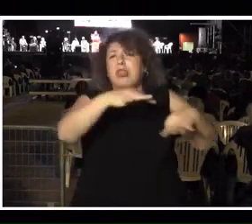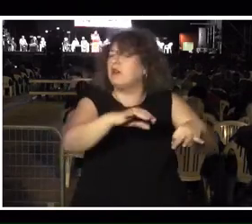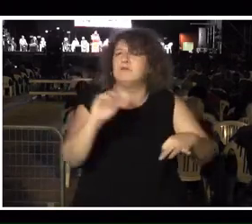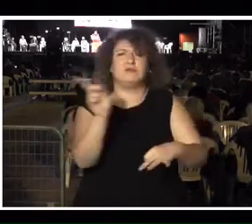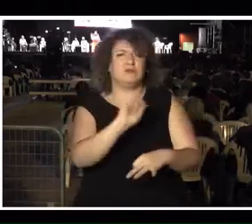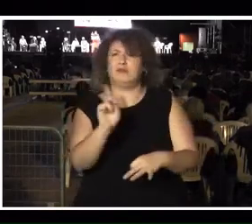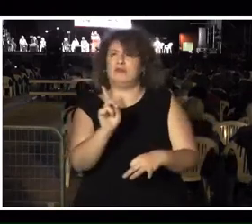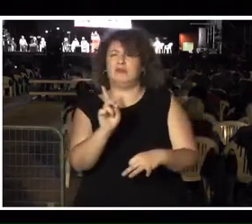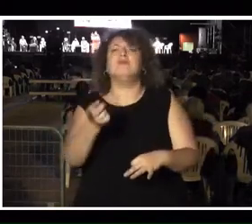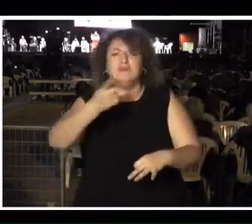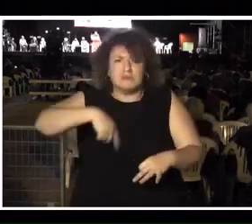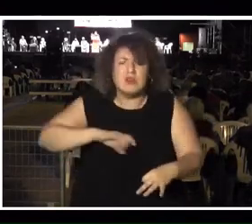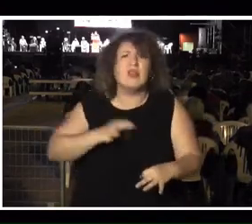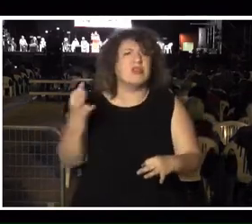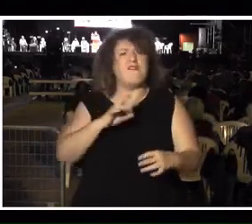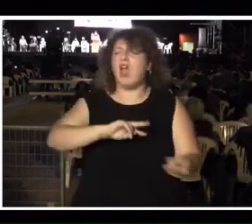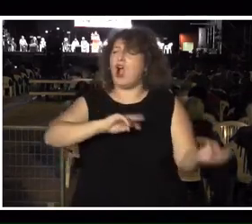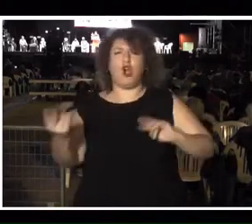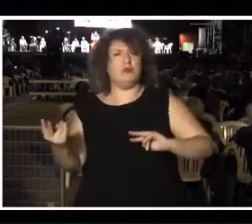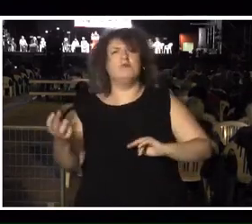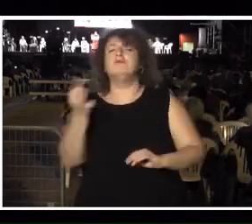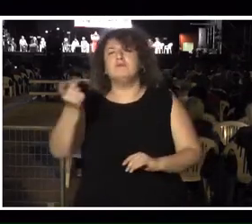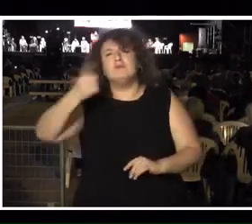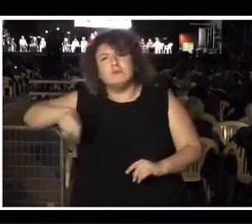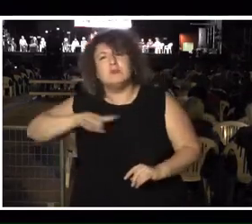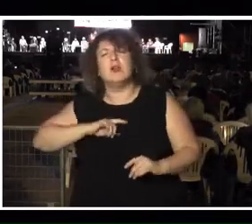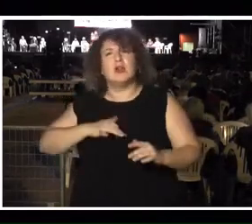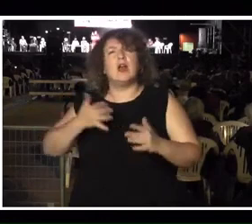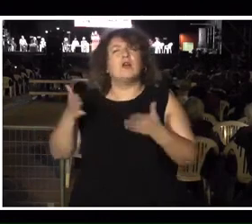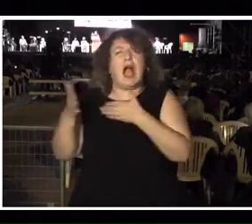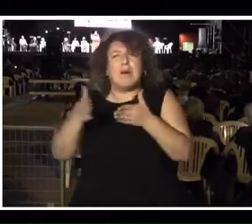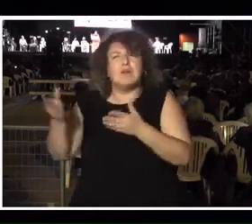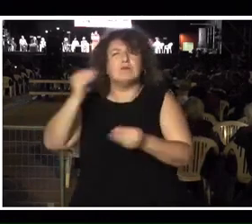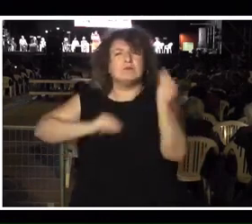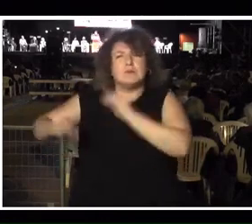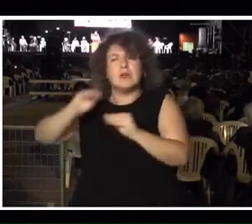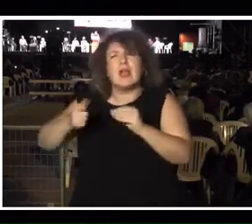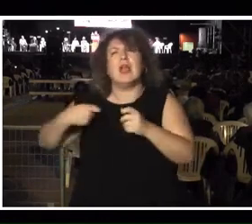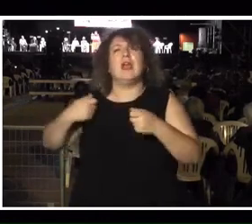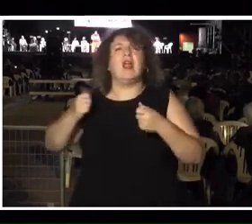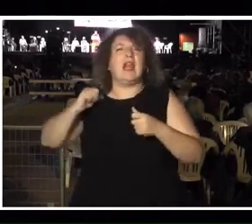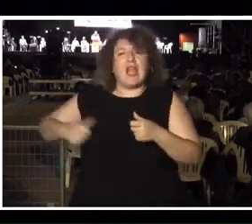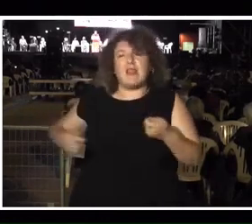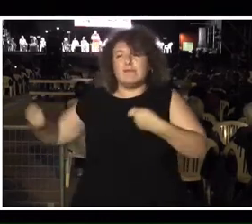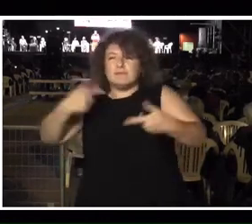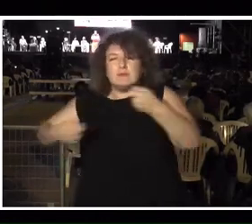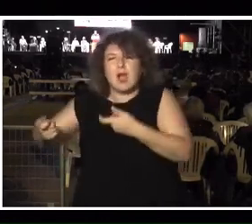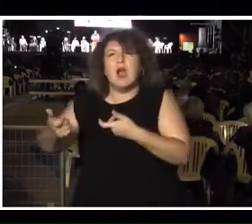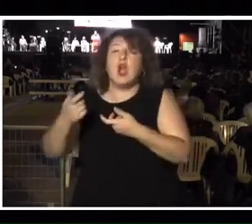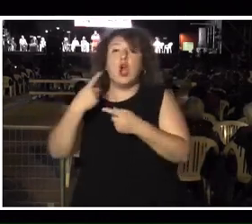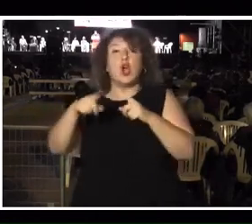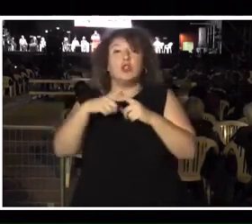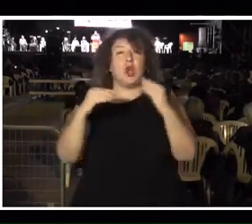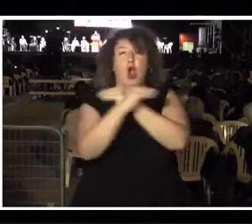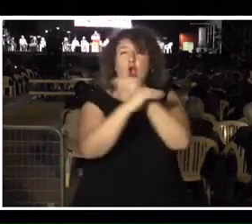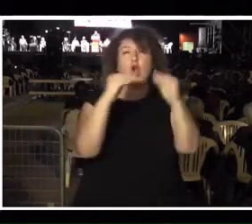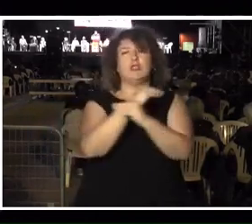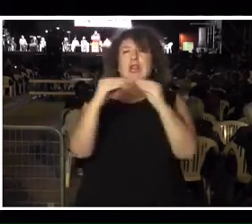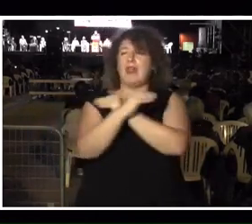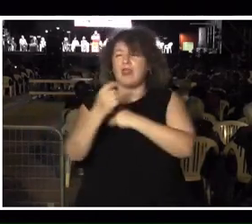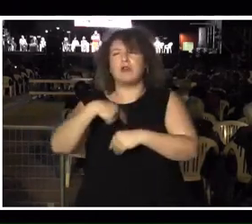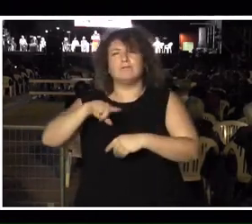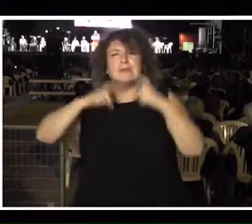al contrario, debéis marcar el camino a través de un debate rico y profundo que sea capaz de resolver las contradicciones en las que nos hallamos